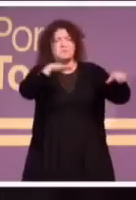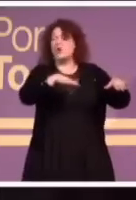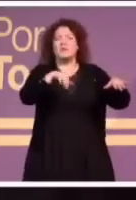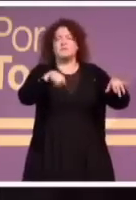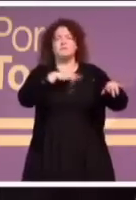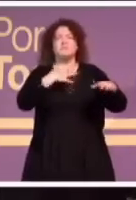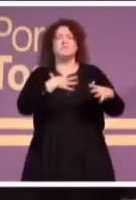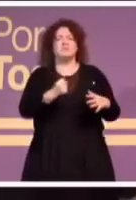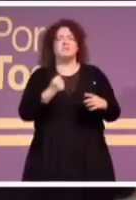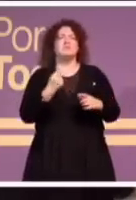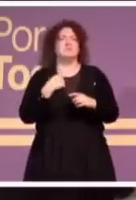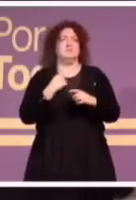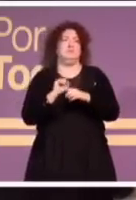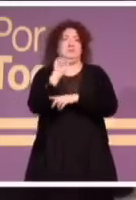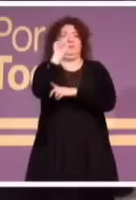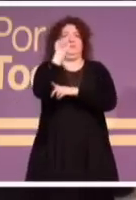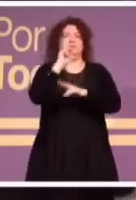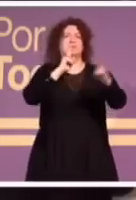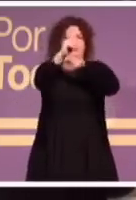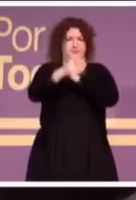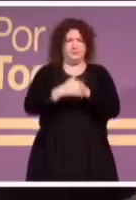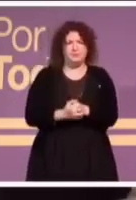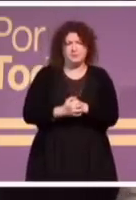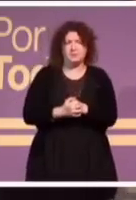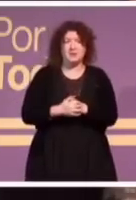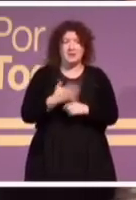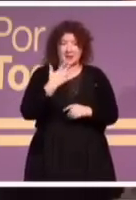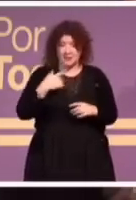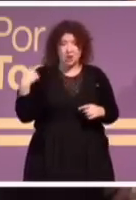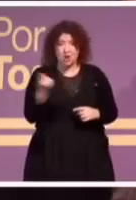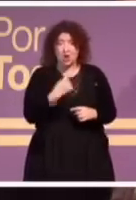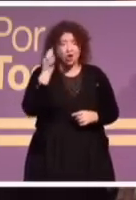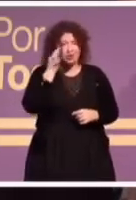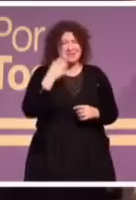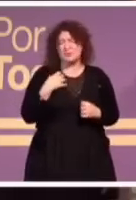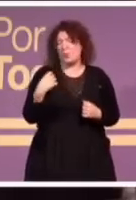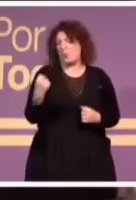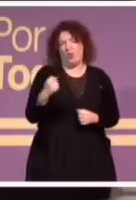Y creo que ese nosotras es lo más poderoso que tenemos.